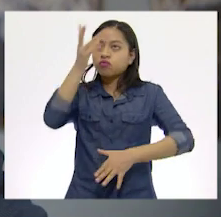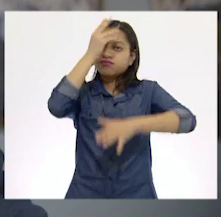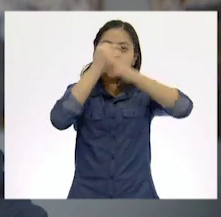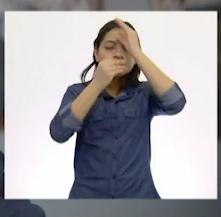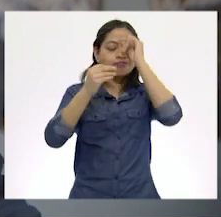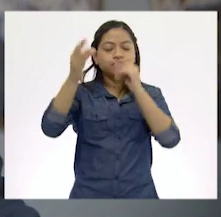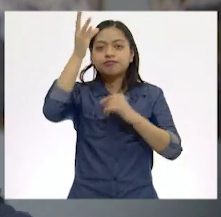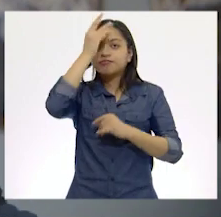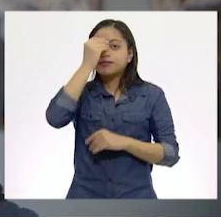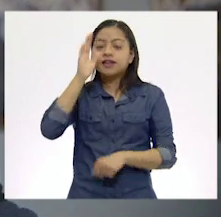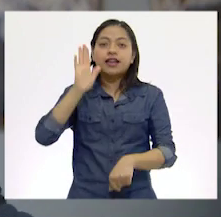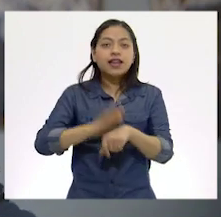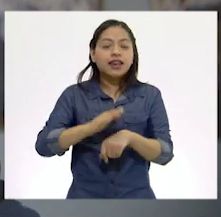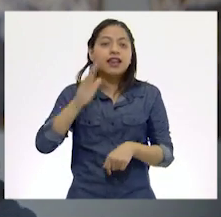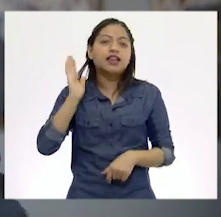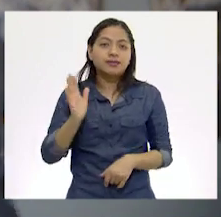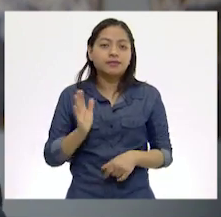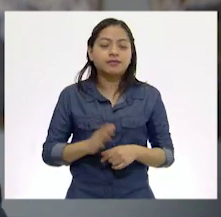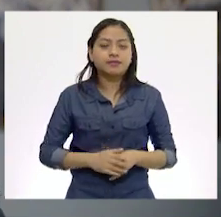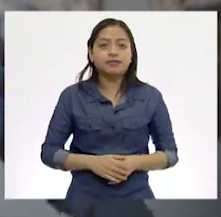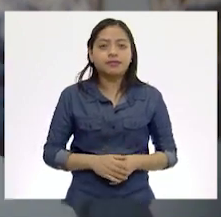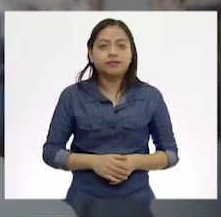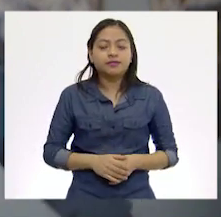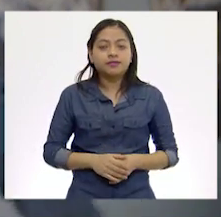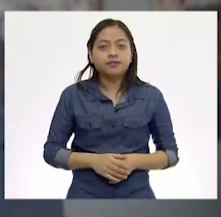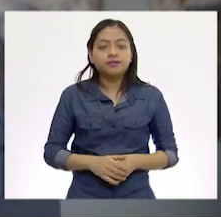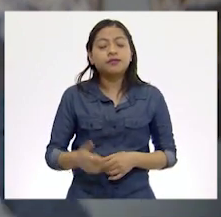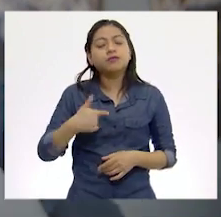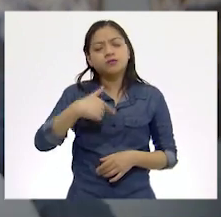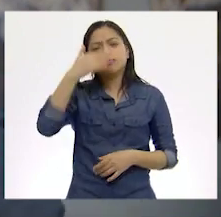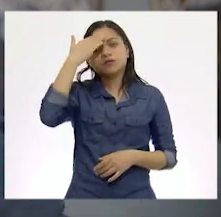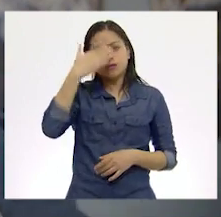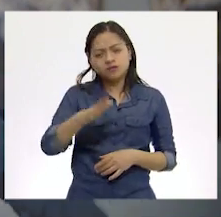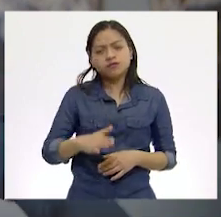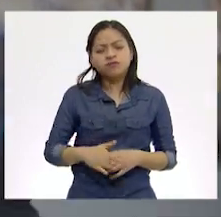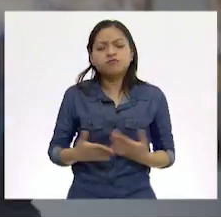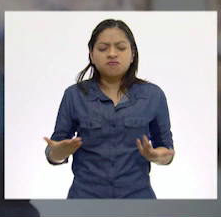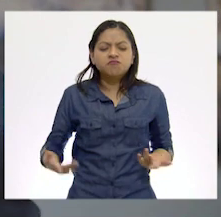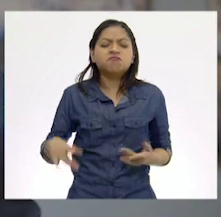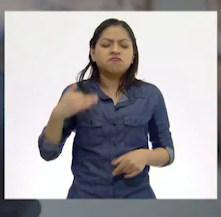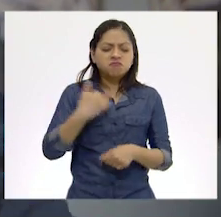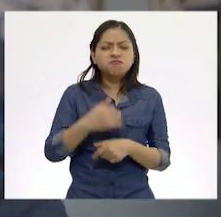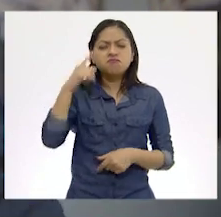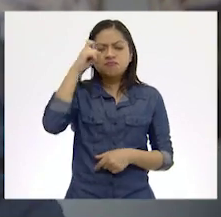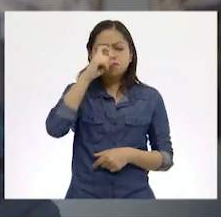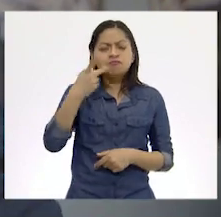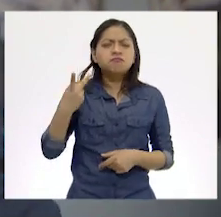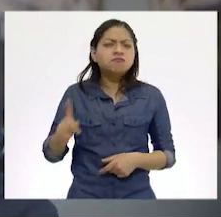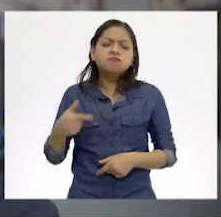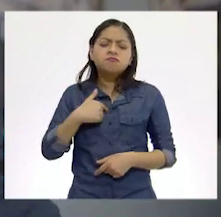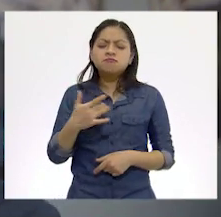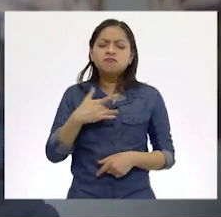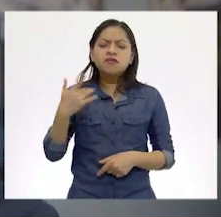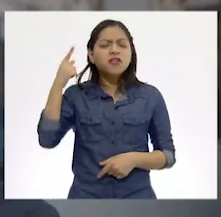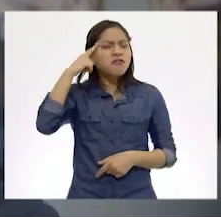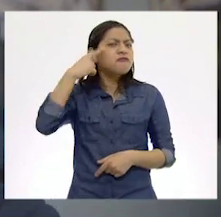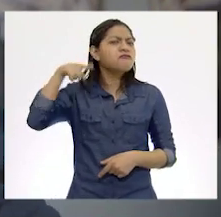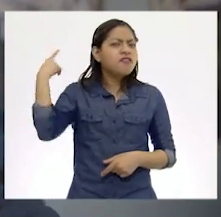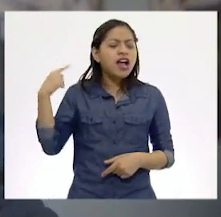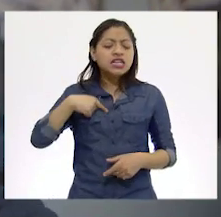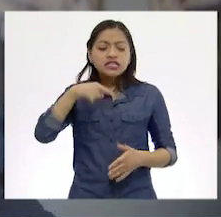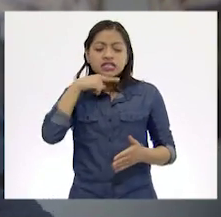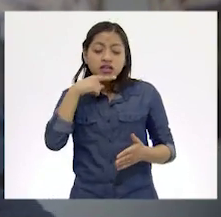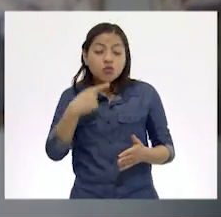conocimientos, de las, todas las cosas del mundo. Entonces me ha hecho difícil, es fácil. Dibujo con mi lápiz y